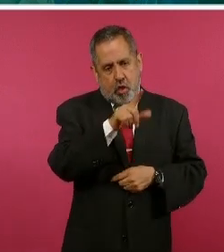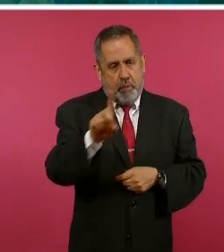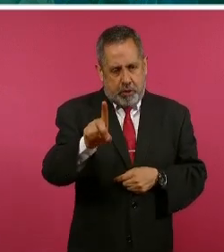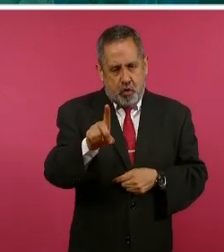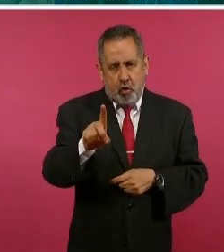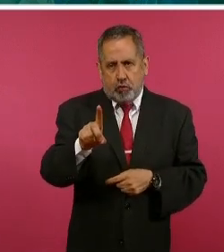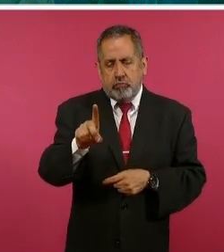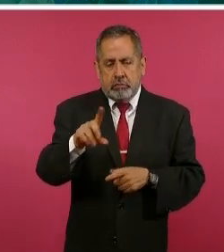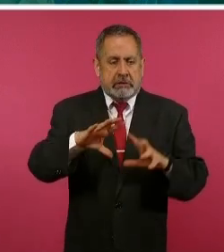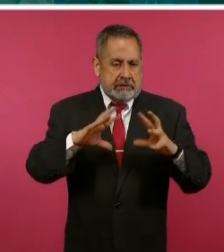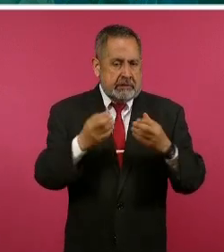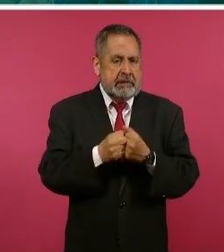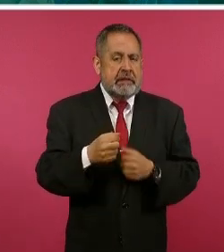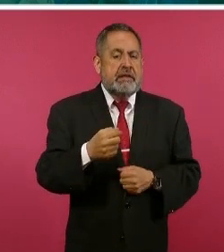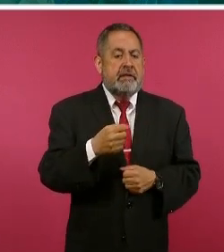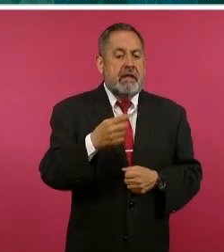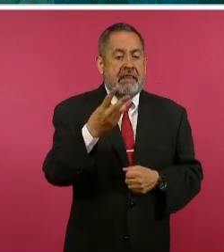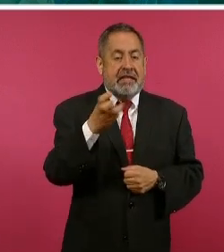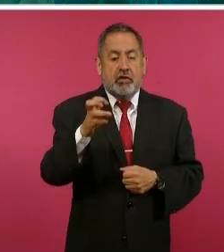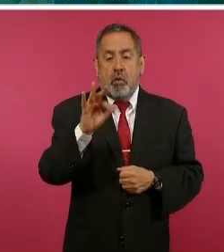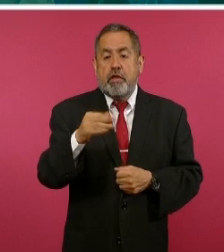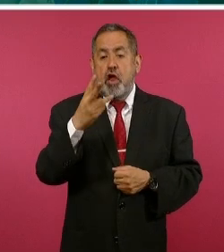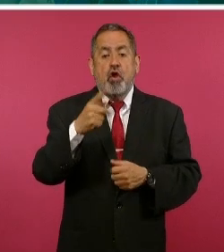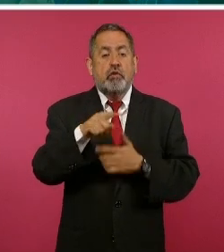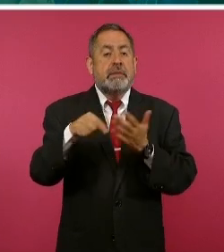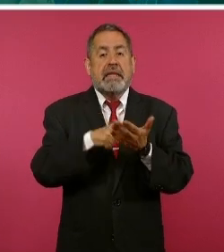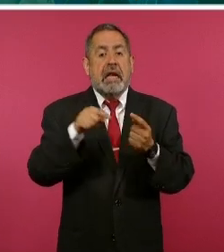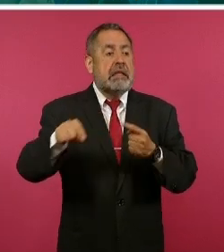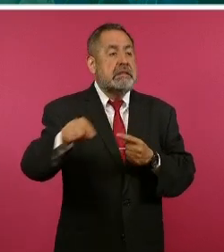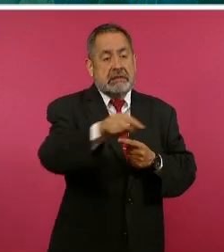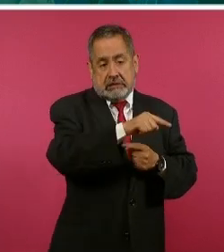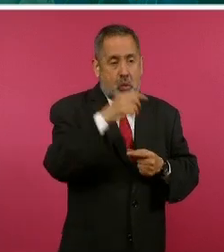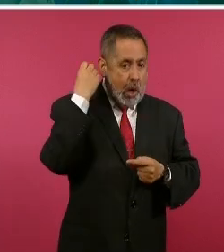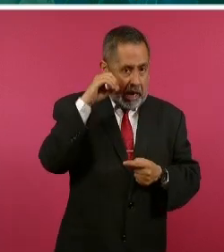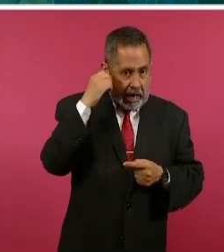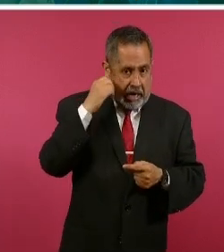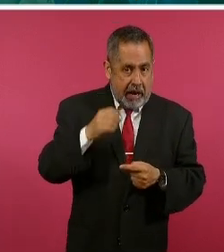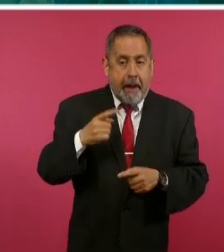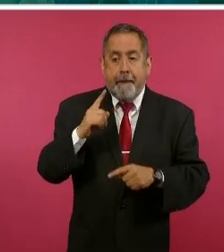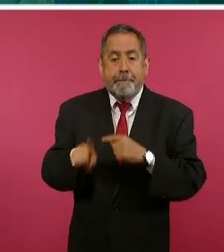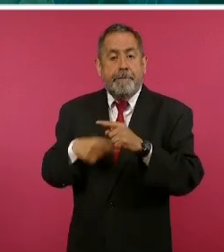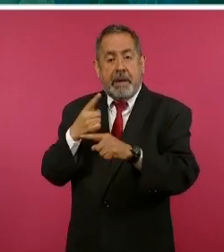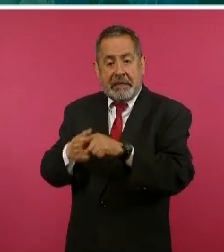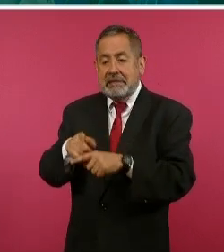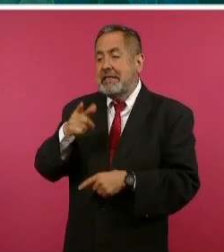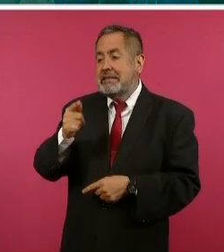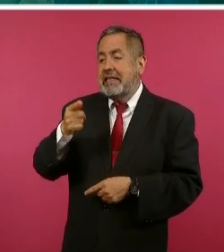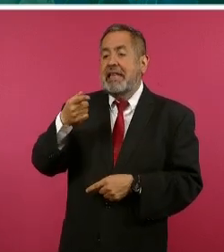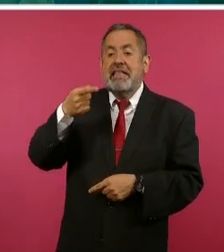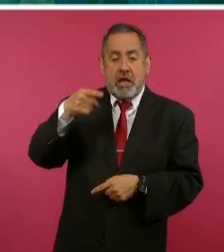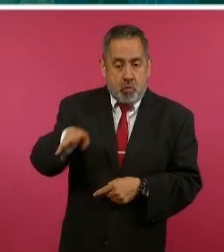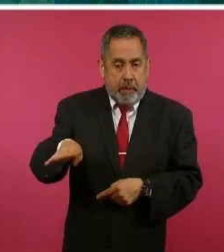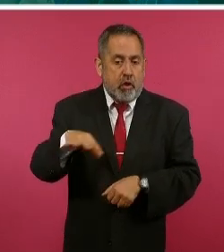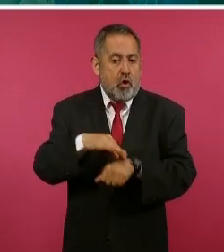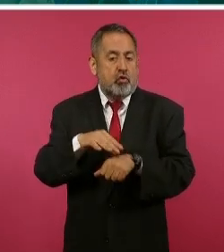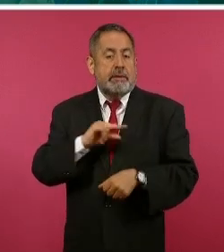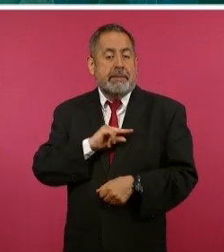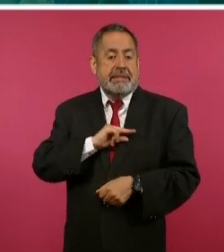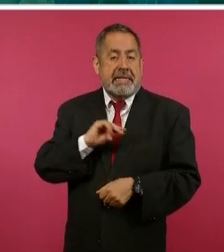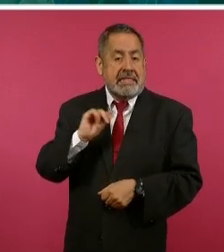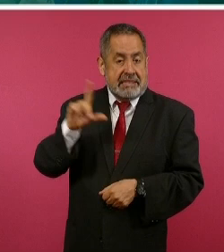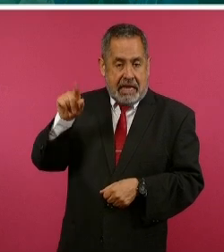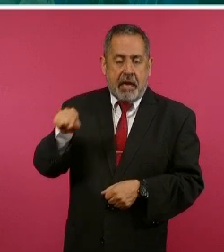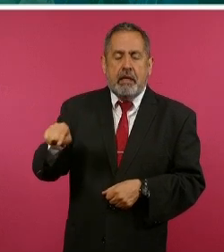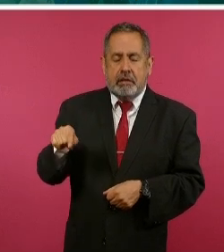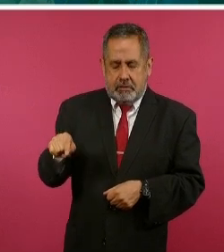de 342 centros de salud, además de 79 médicas y médicos especialistas,